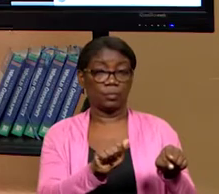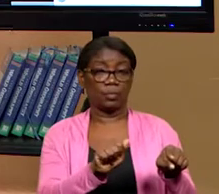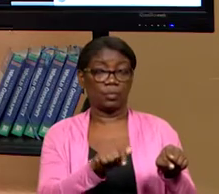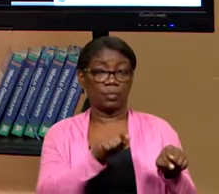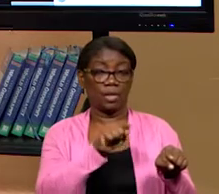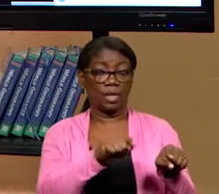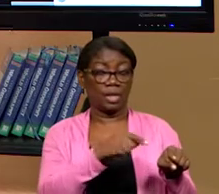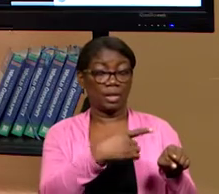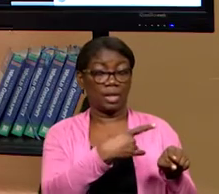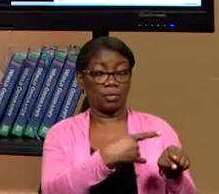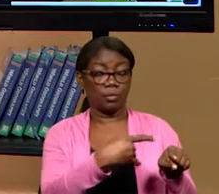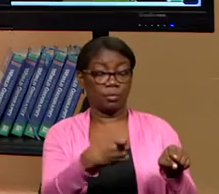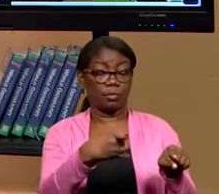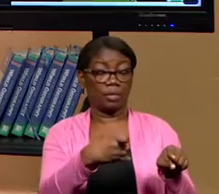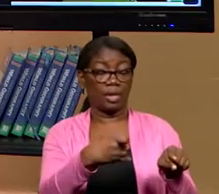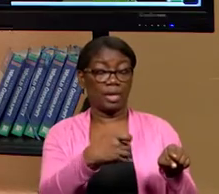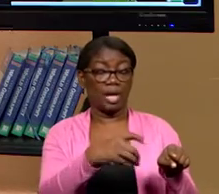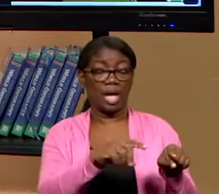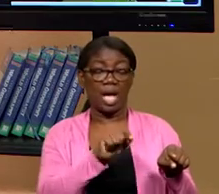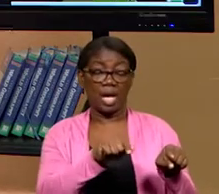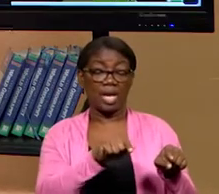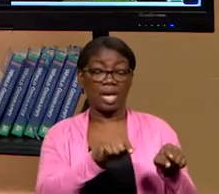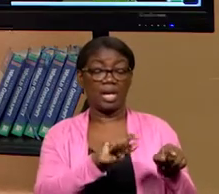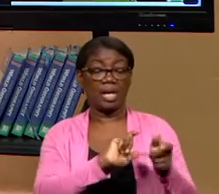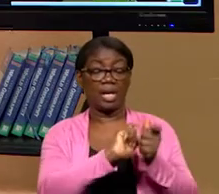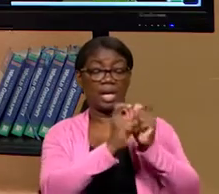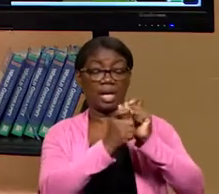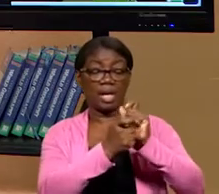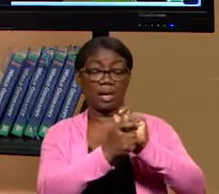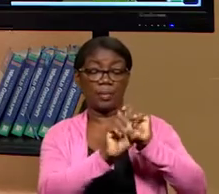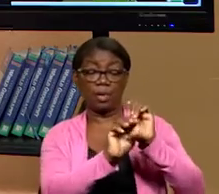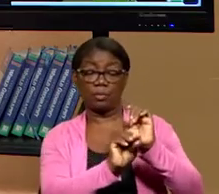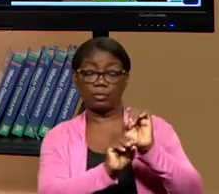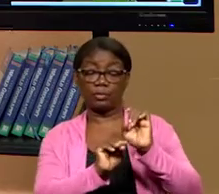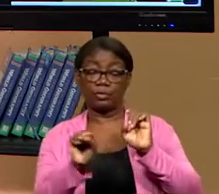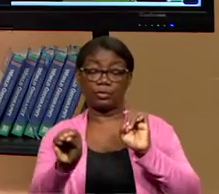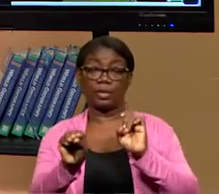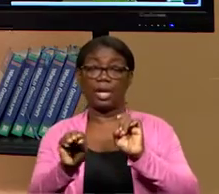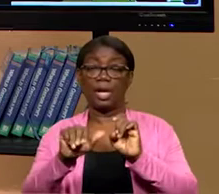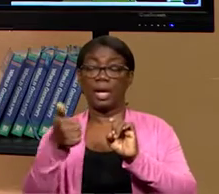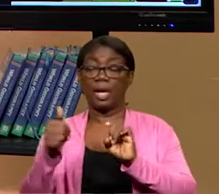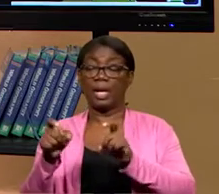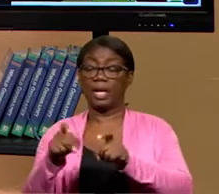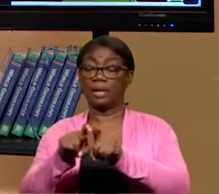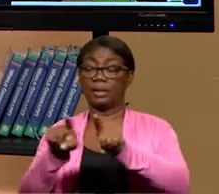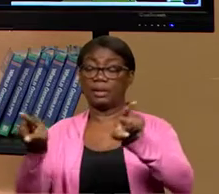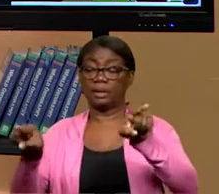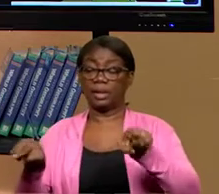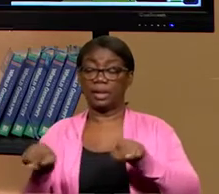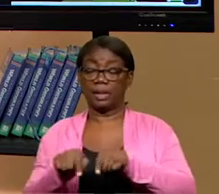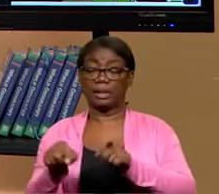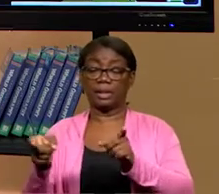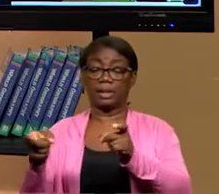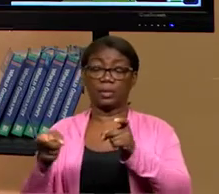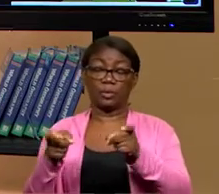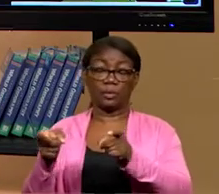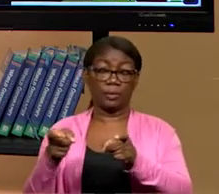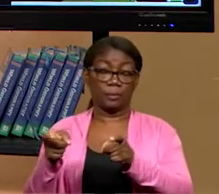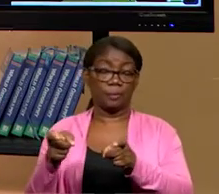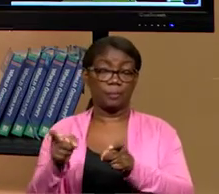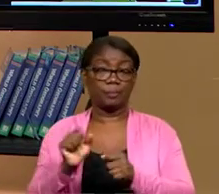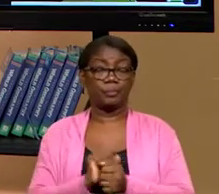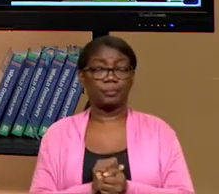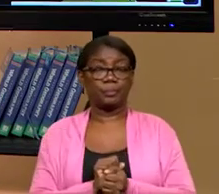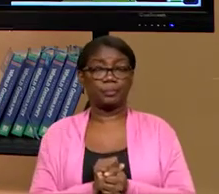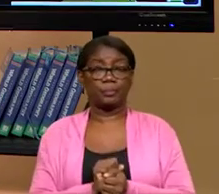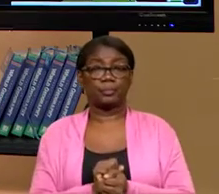redireccionar lo que es la imagen en lo que respecta a la tarjeta de control. Por lo regular, entramos a